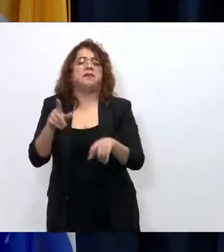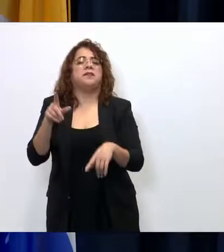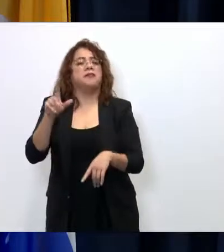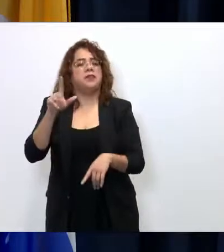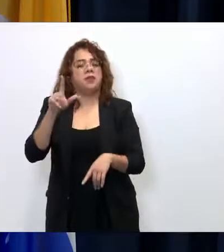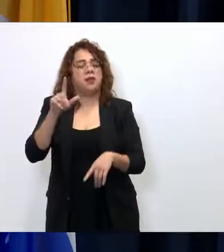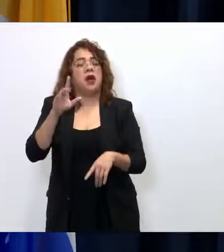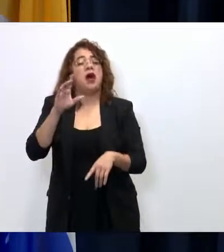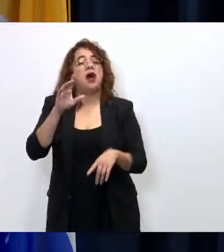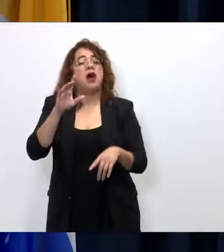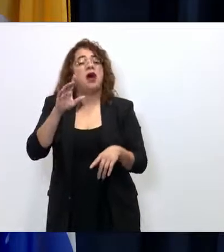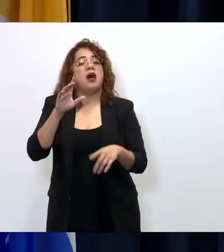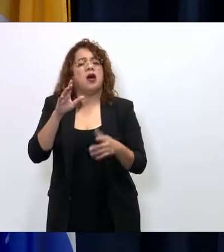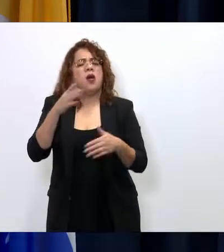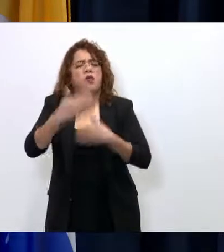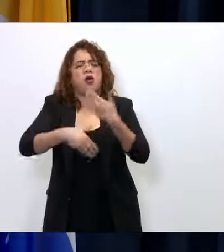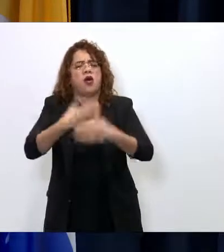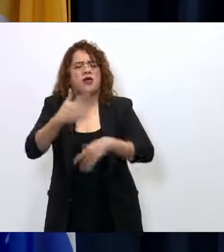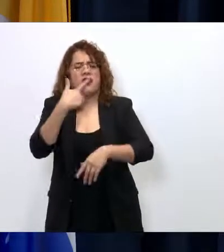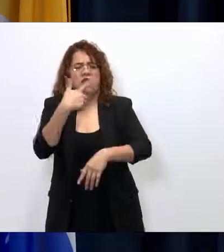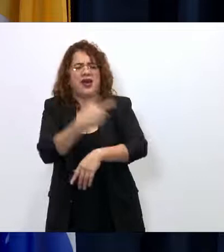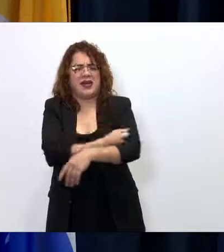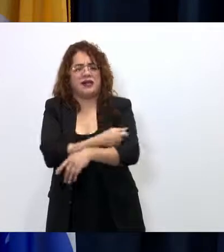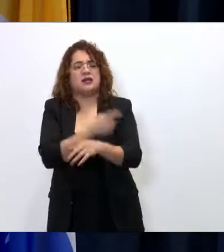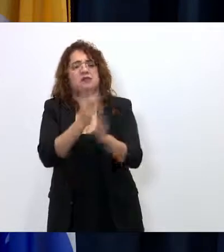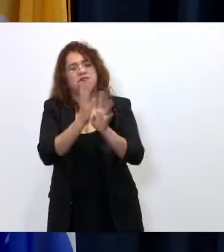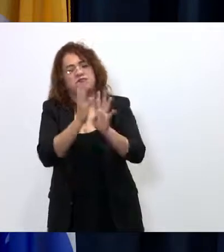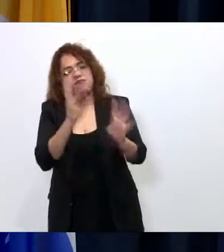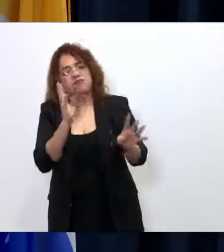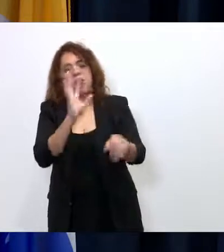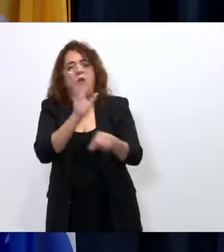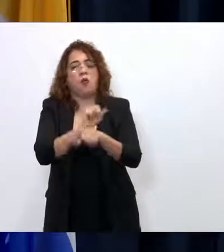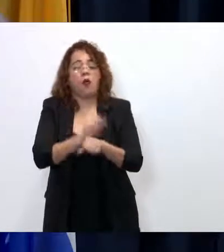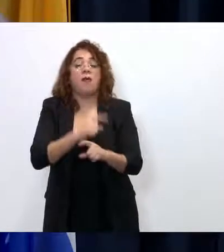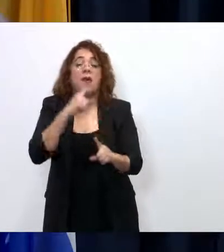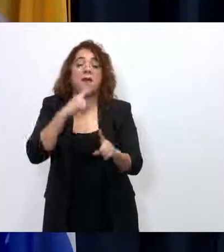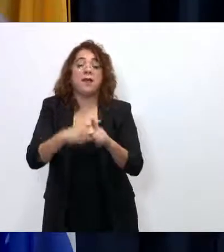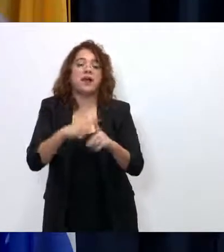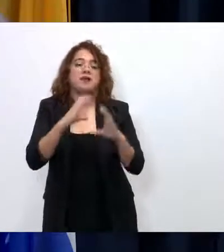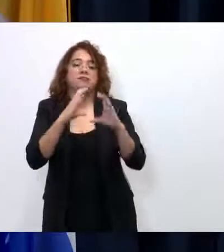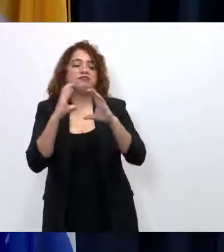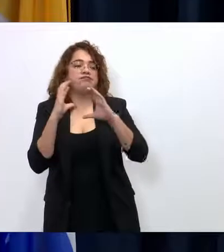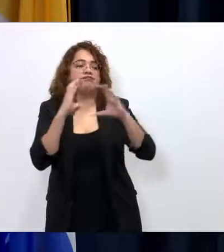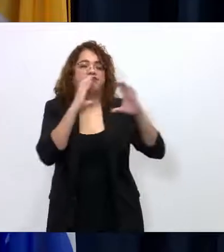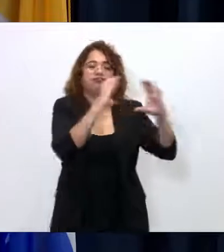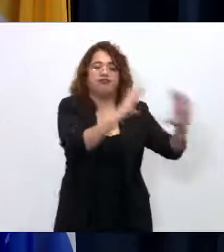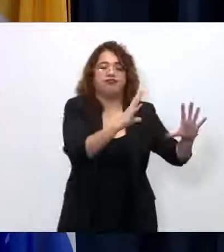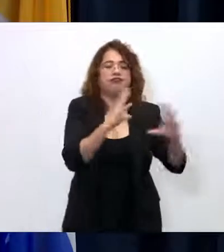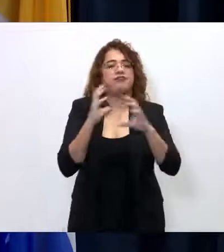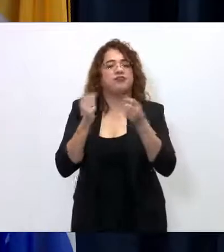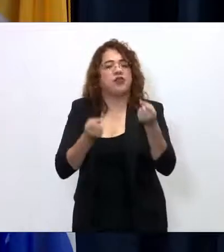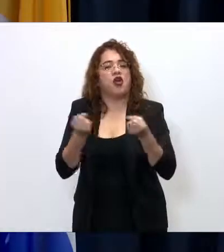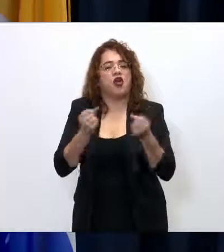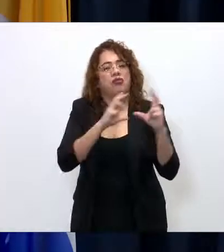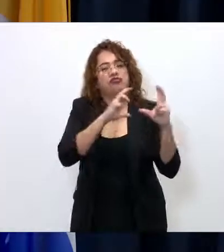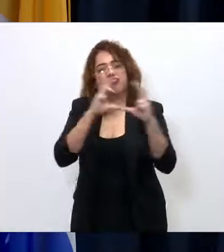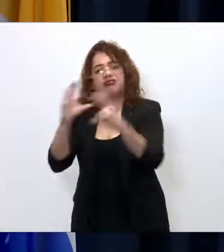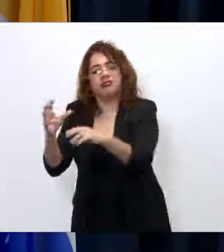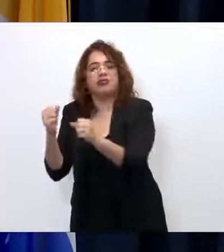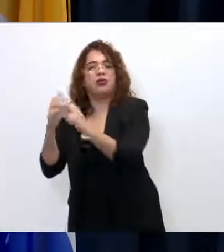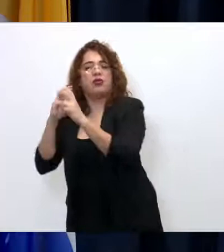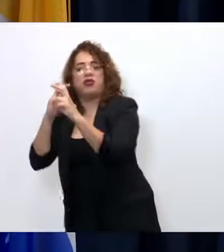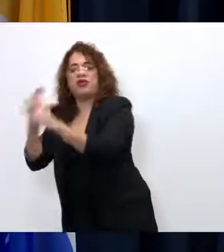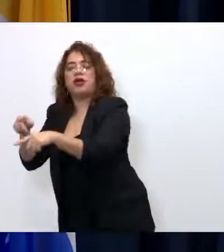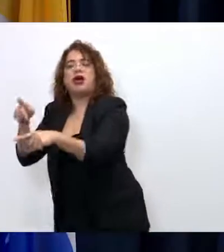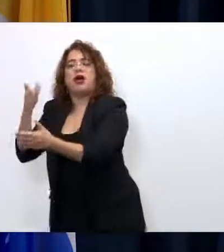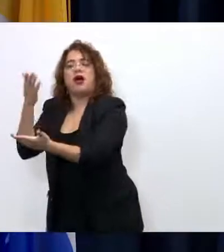vacunaciones móviles, específicamente para aquellos en vecindarios más afectados por COVID-19, así